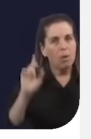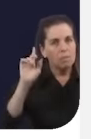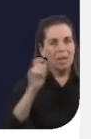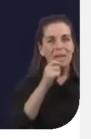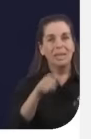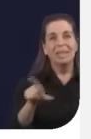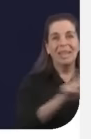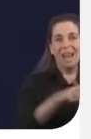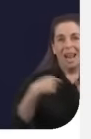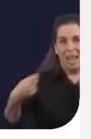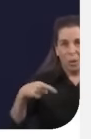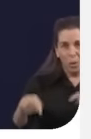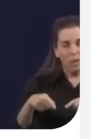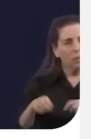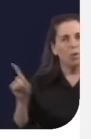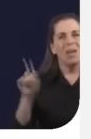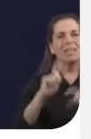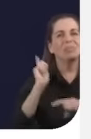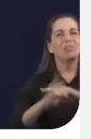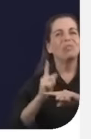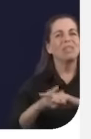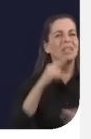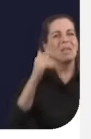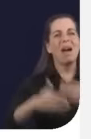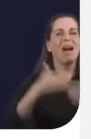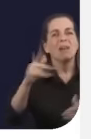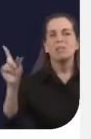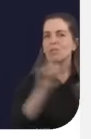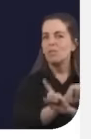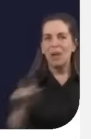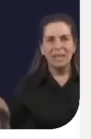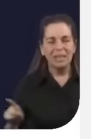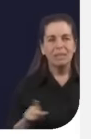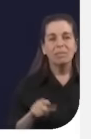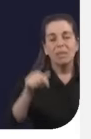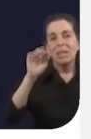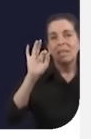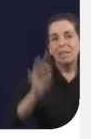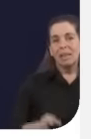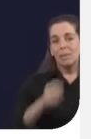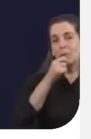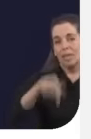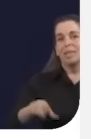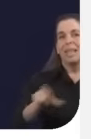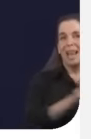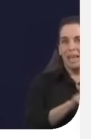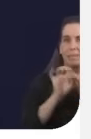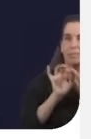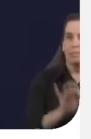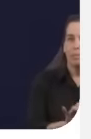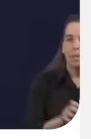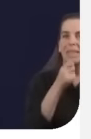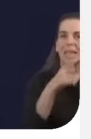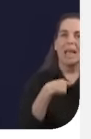posible no hay recomposición de salarios y no hay jubilaciones dignas en el futuro sin el equilibrio